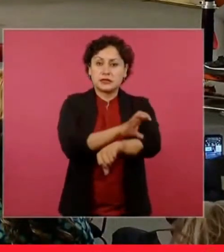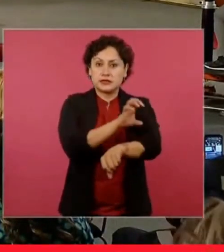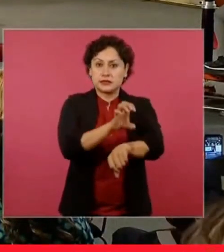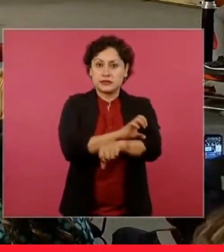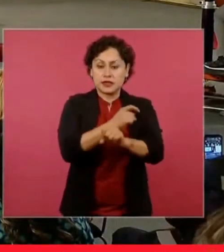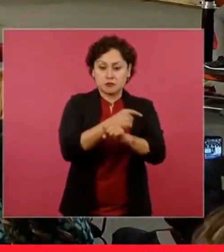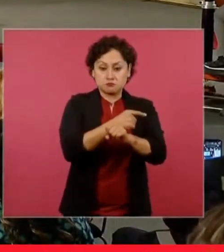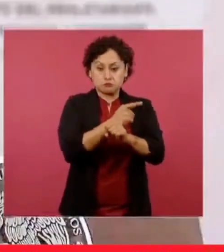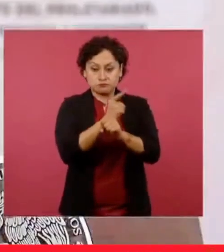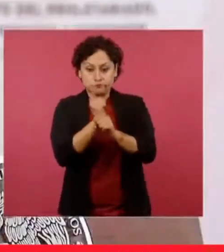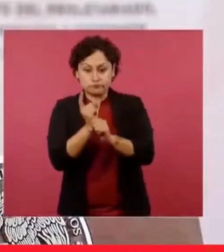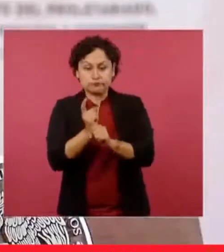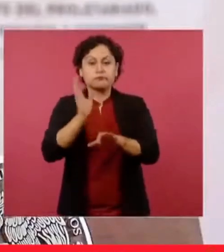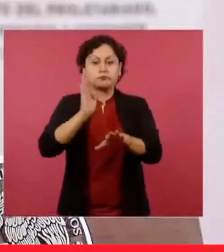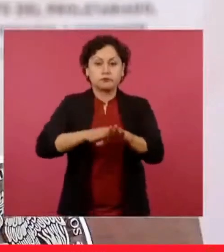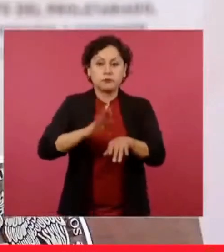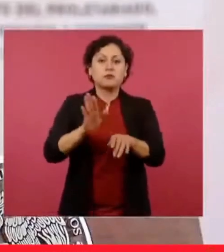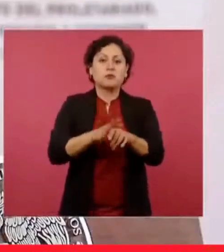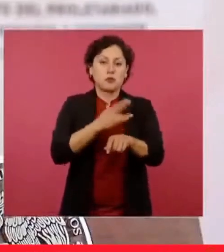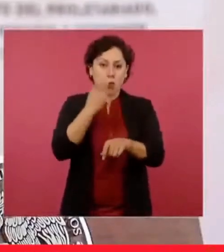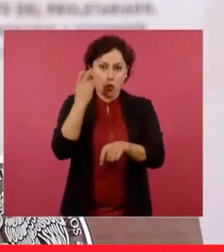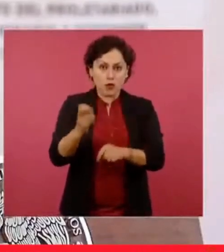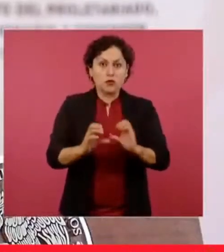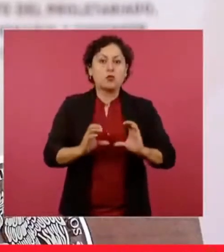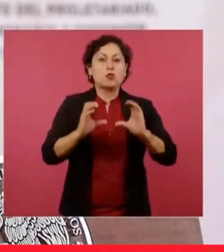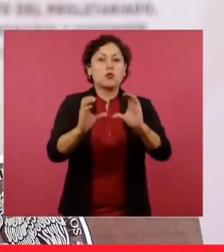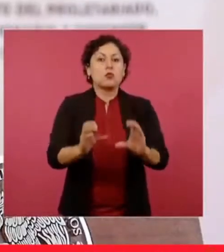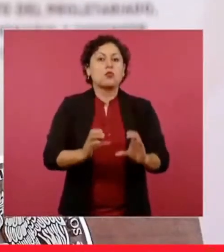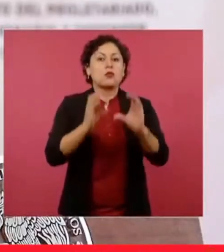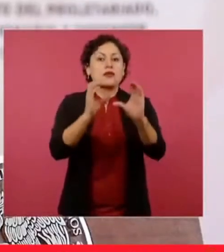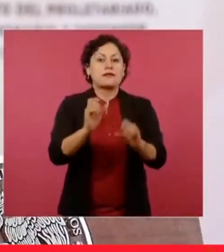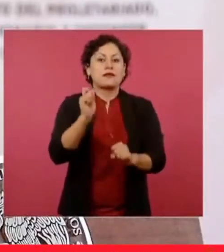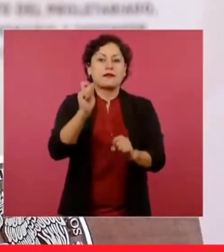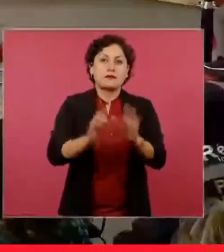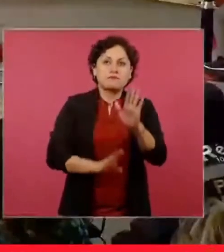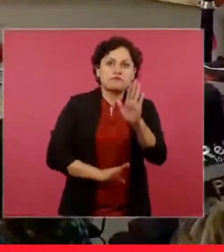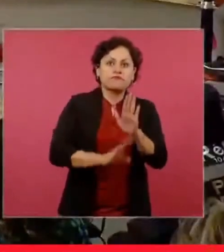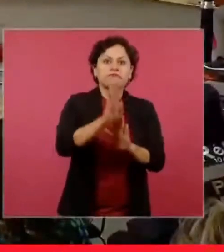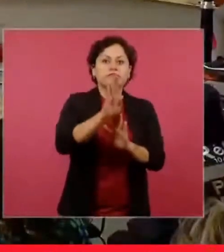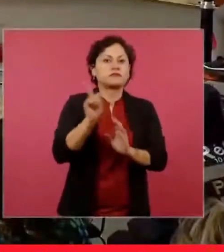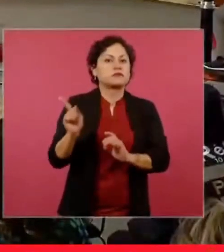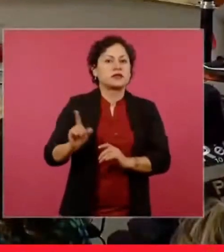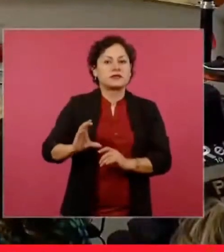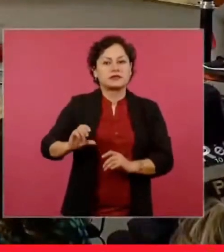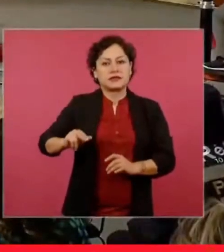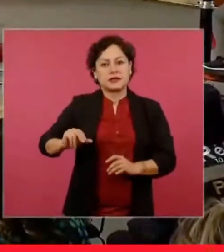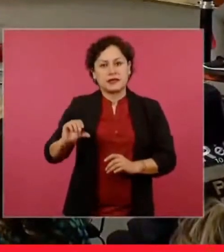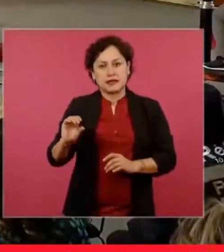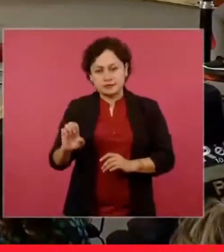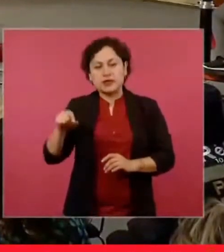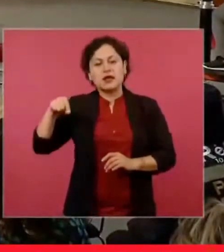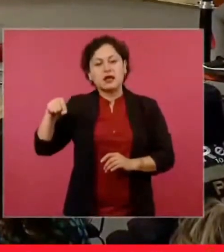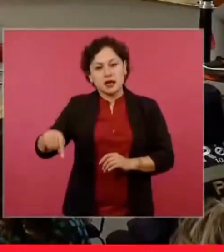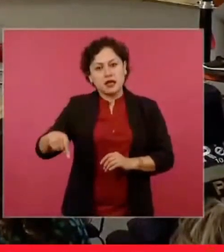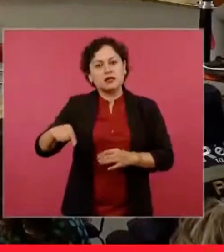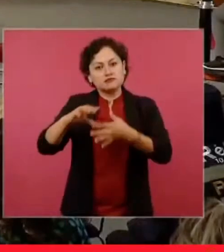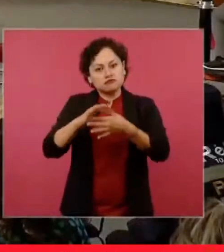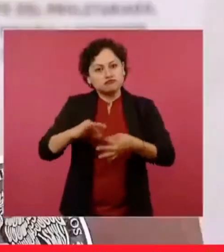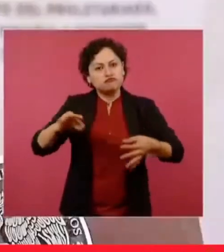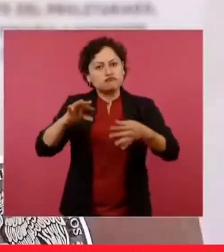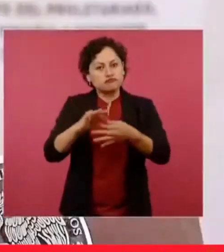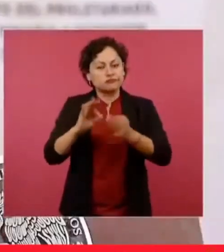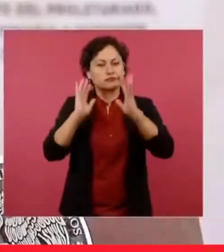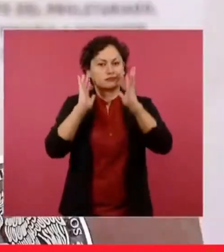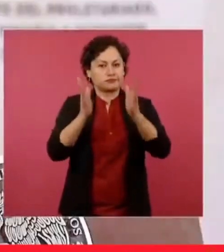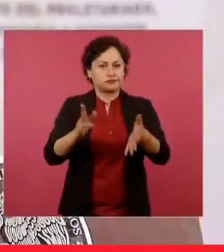el sistema eléctrico nacional con el pico histórico de energía, el SENACE programó interrupciones puntuales en el suministro